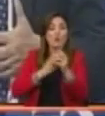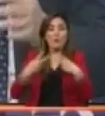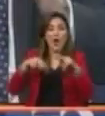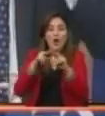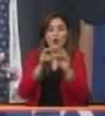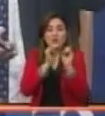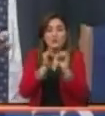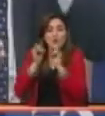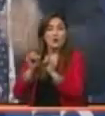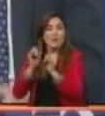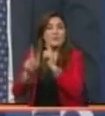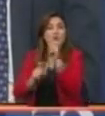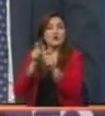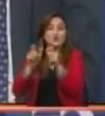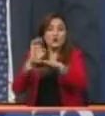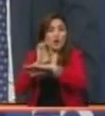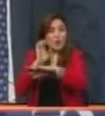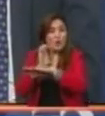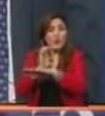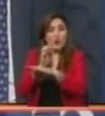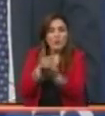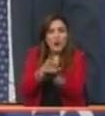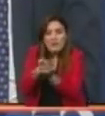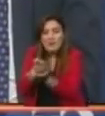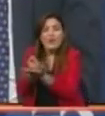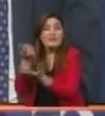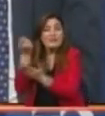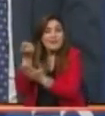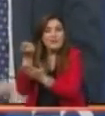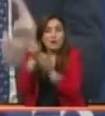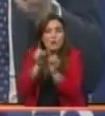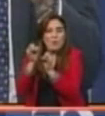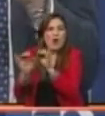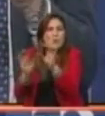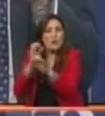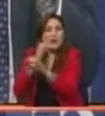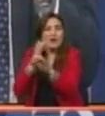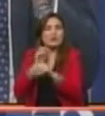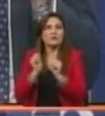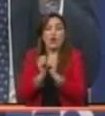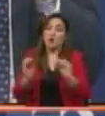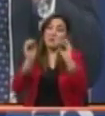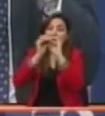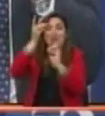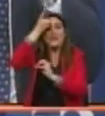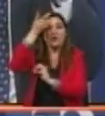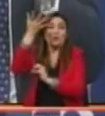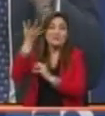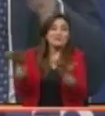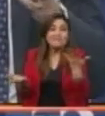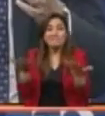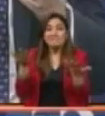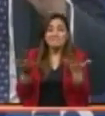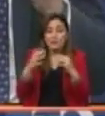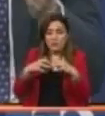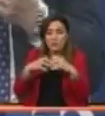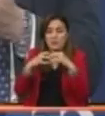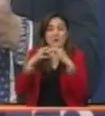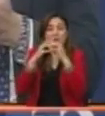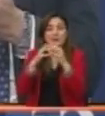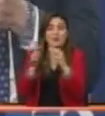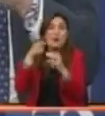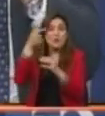pero a costa de más de 5 mil millones de dólares de aumento de la deuda. Y entonces el crecimiento, de alguna forma uno puede decir, es medio ficticio. De